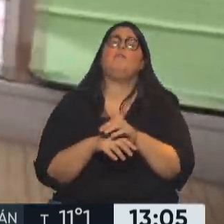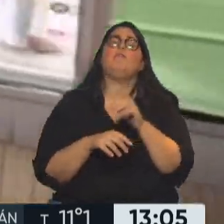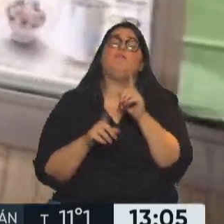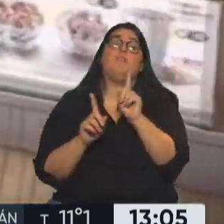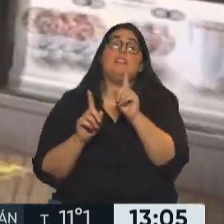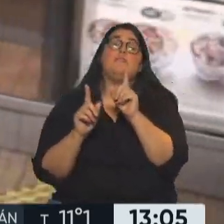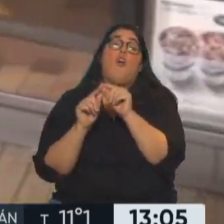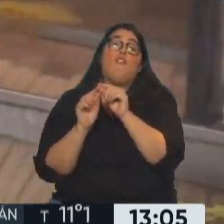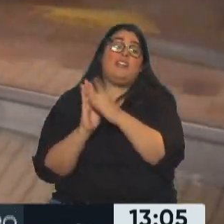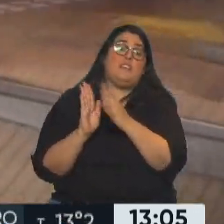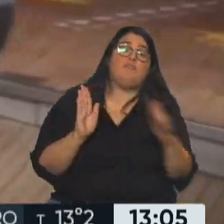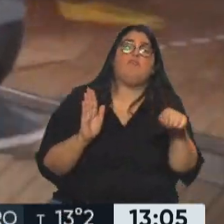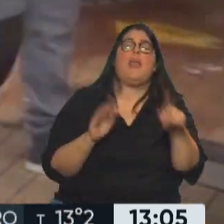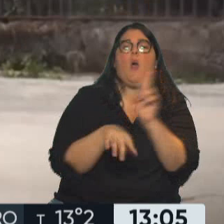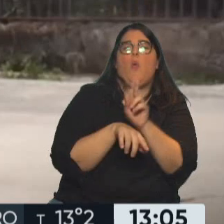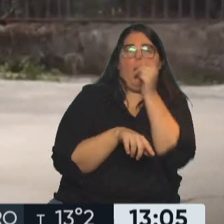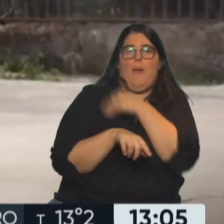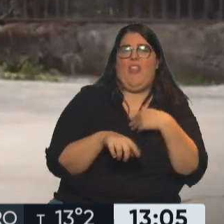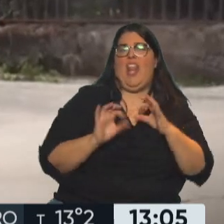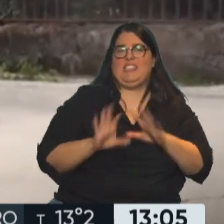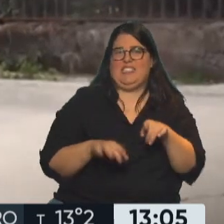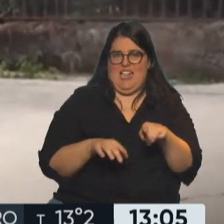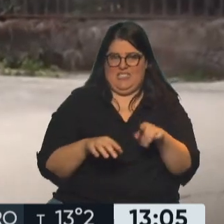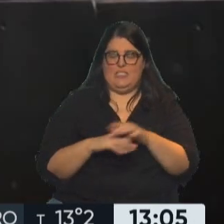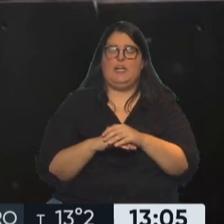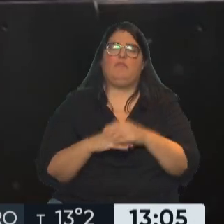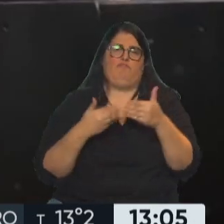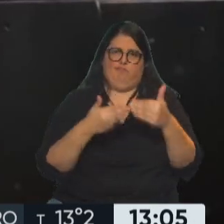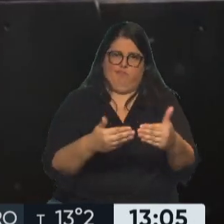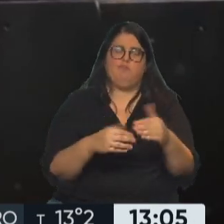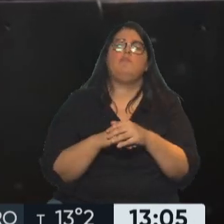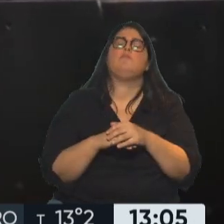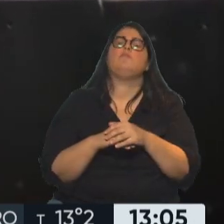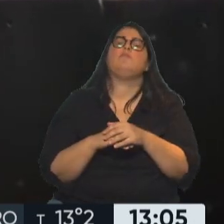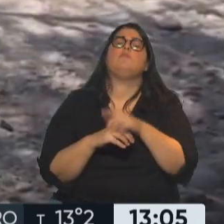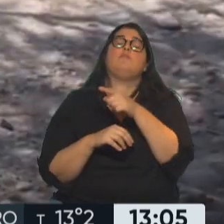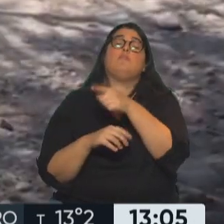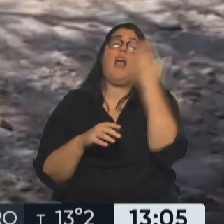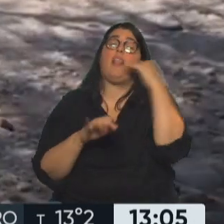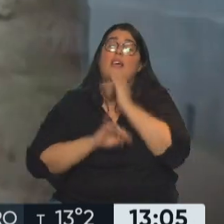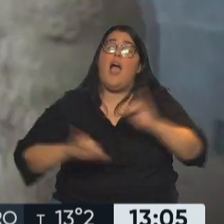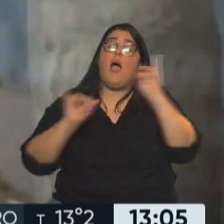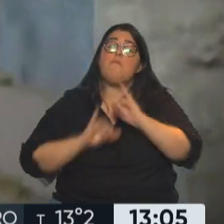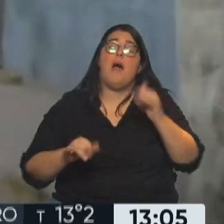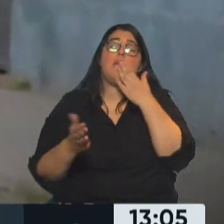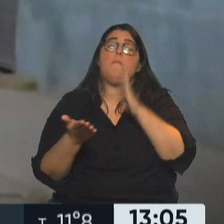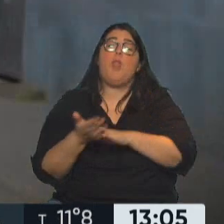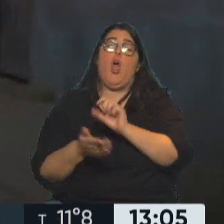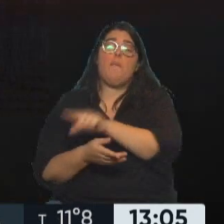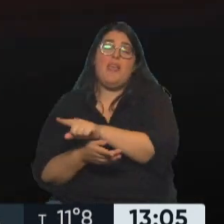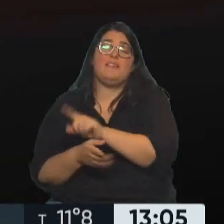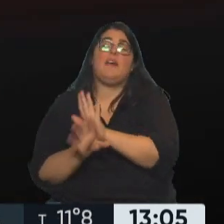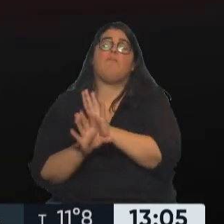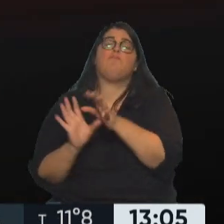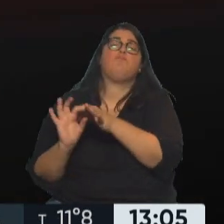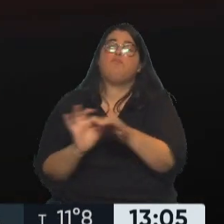licencias de cuidados parentales. Por el incremento del gasto social, parte de sus promesas de campaña, la coalición gobernante promueve